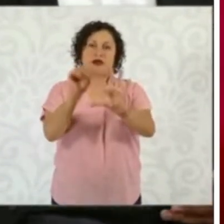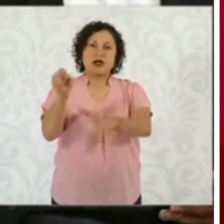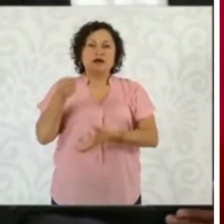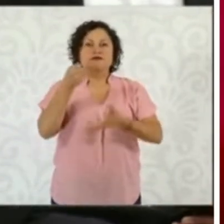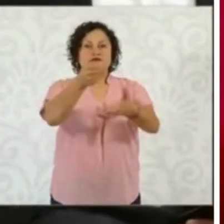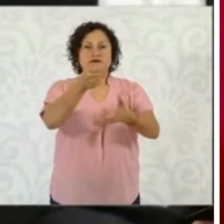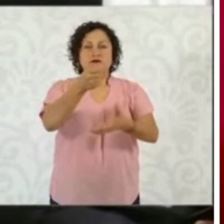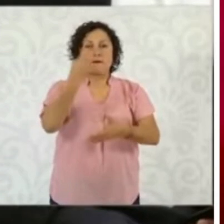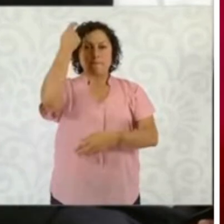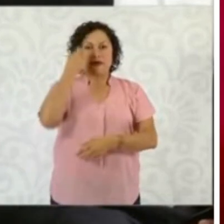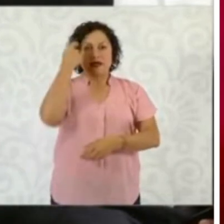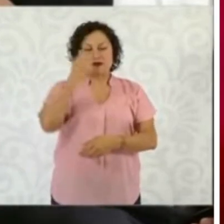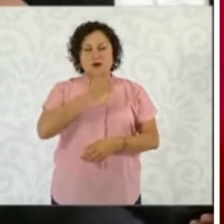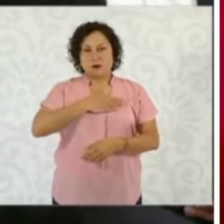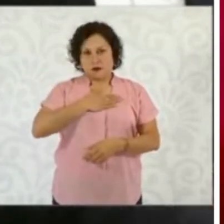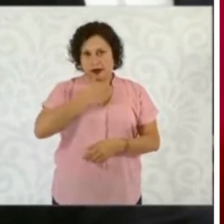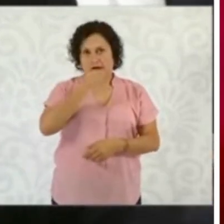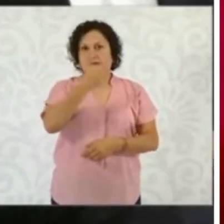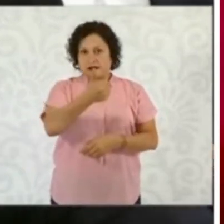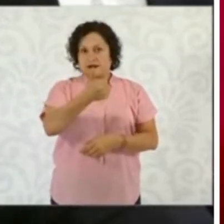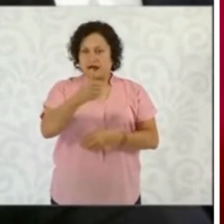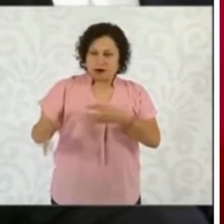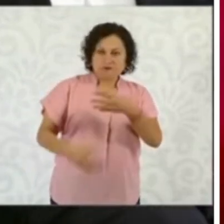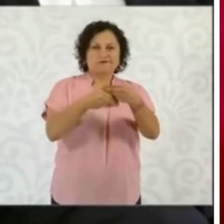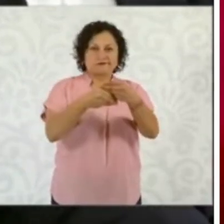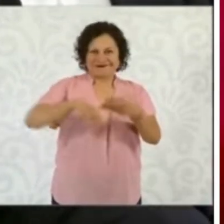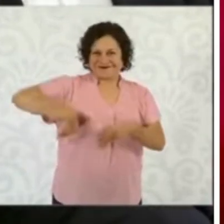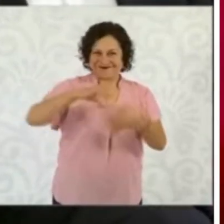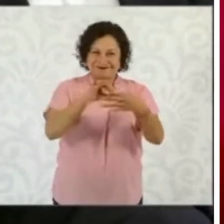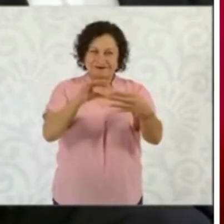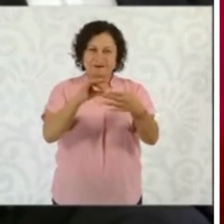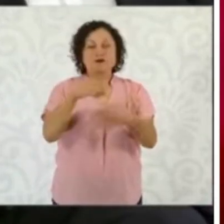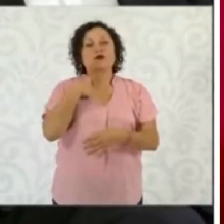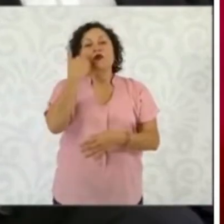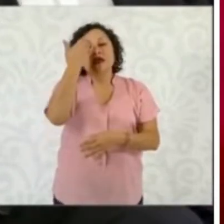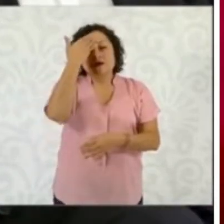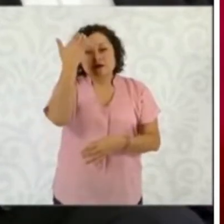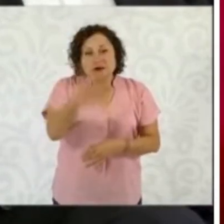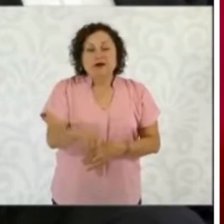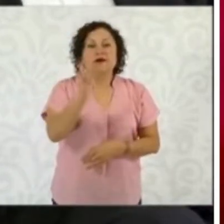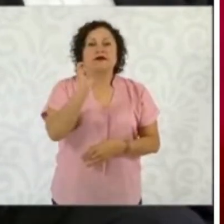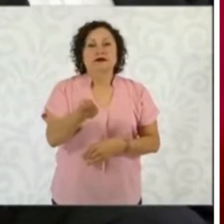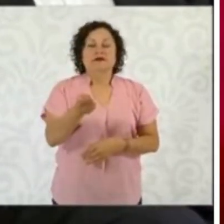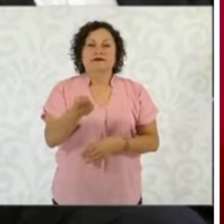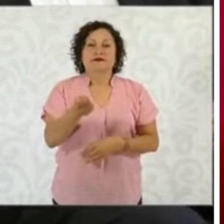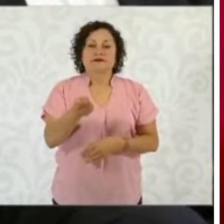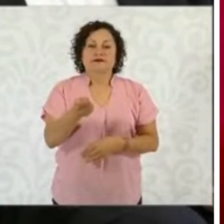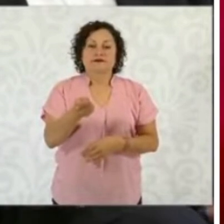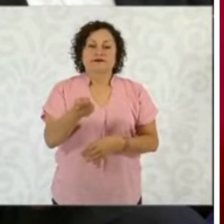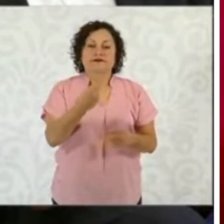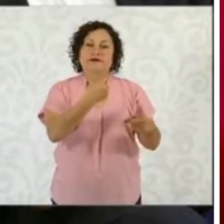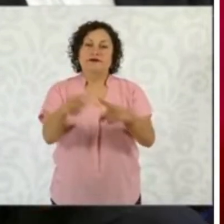para el Bienestar que ahorita nos explicaron, saber si habrá la posibilidad de que los funcionarios que fueron incorporados